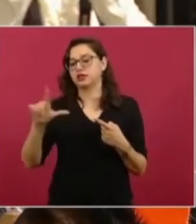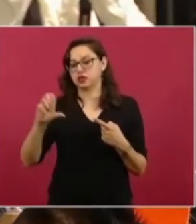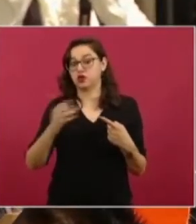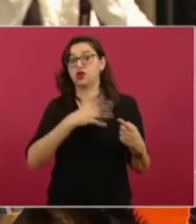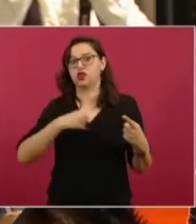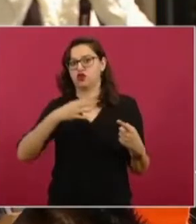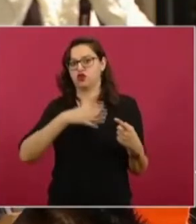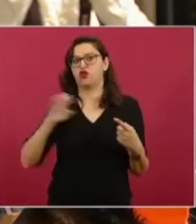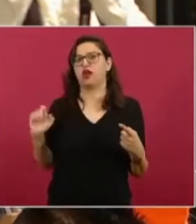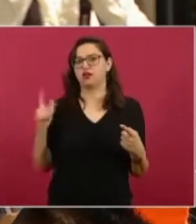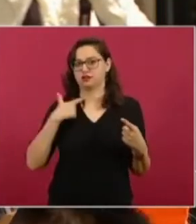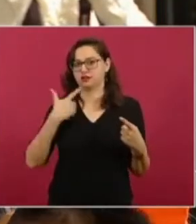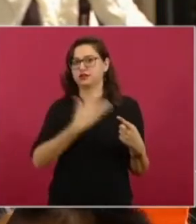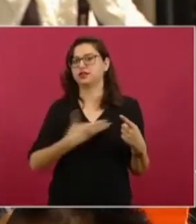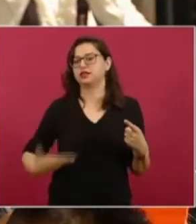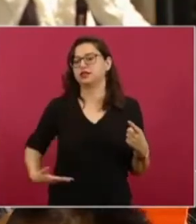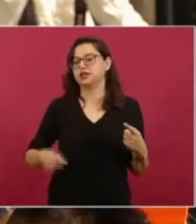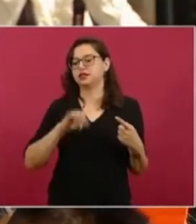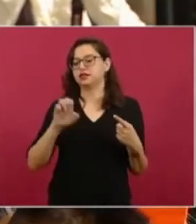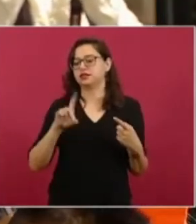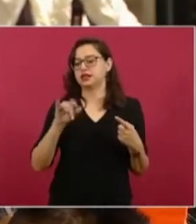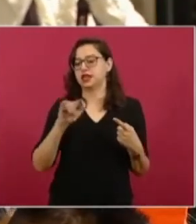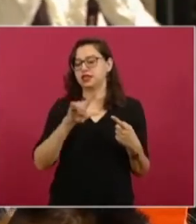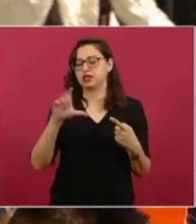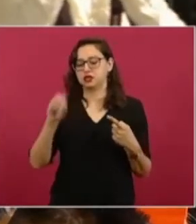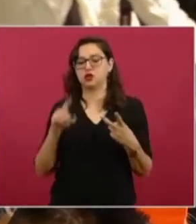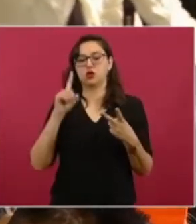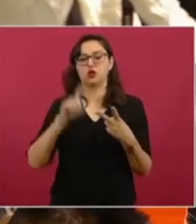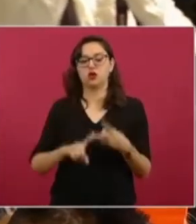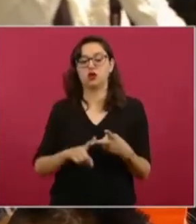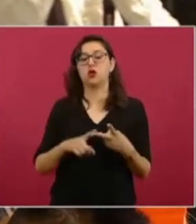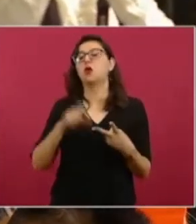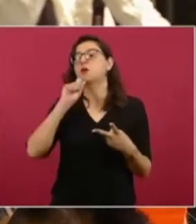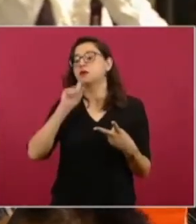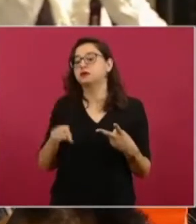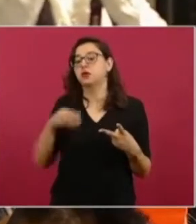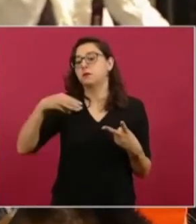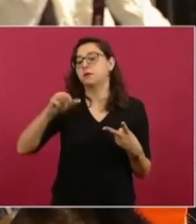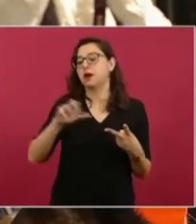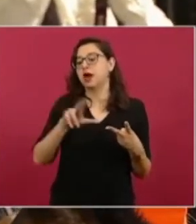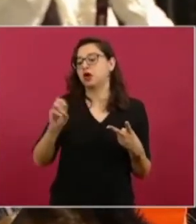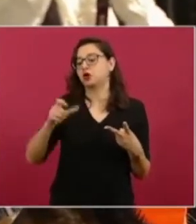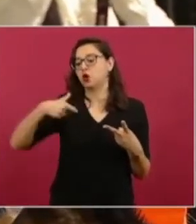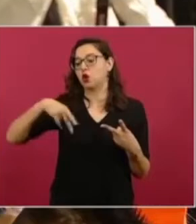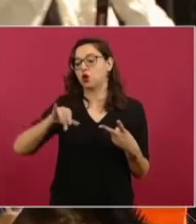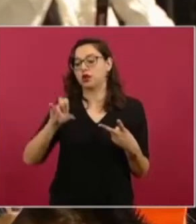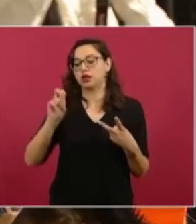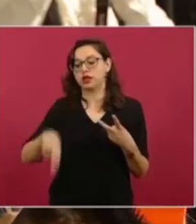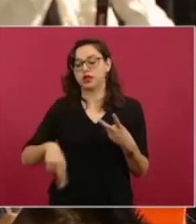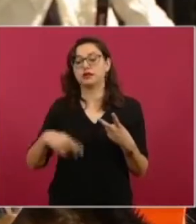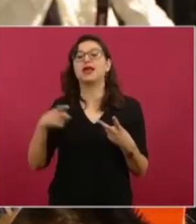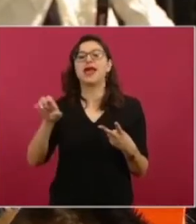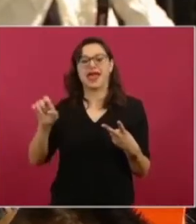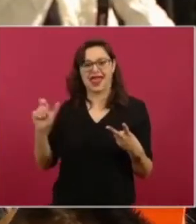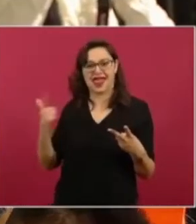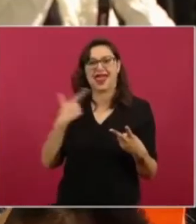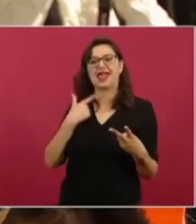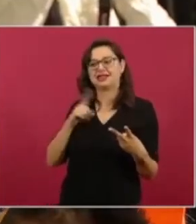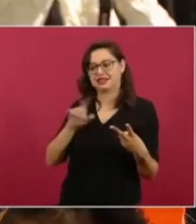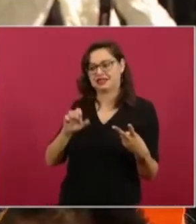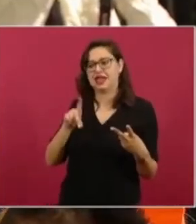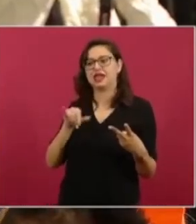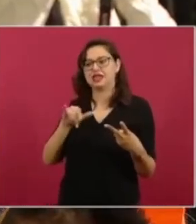Romárico Arroyo Marroquín, exsecretario de Agricultura de Ernesto Zedillo, Eduardo Solís Precia, dueño de la empresa